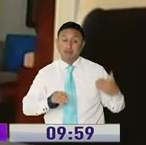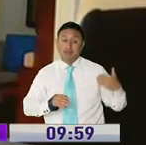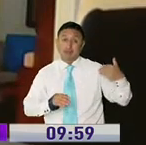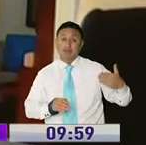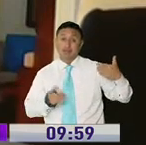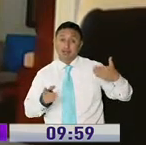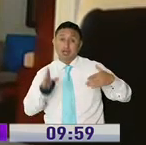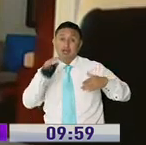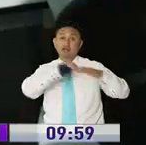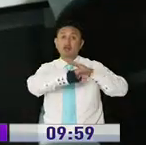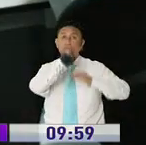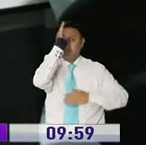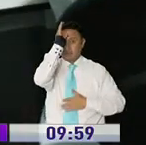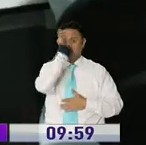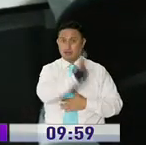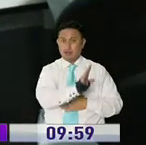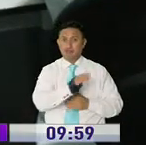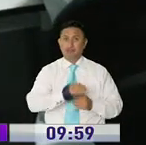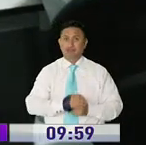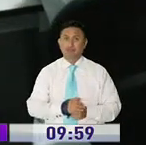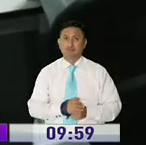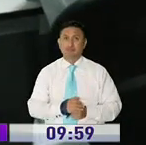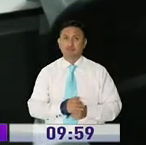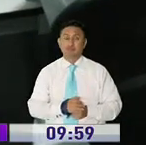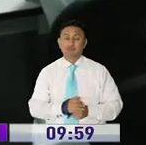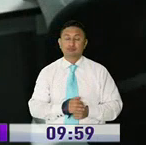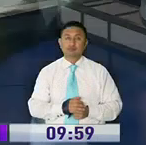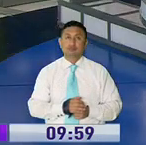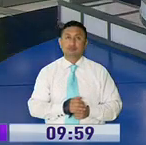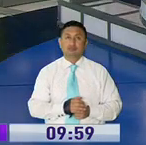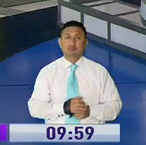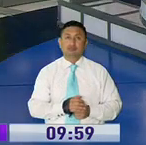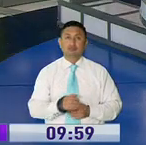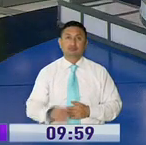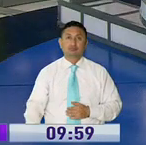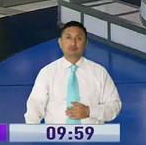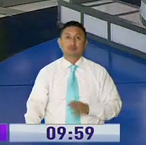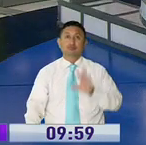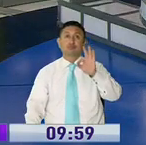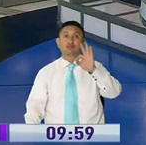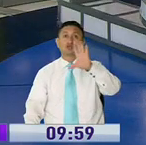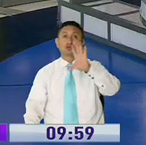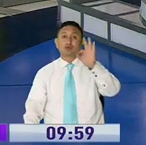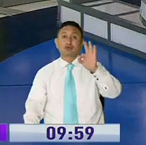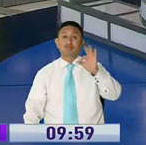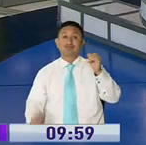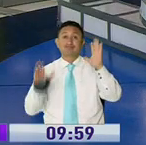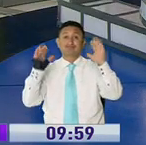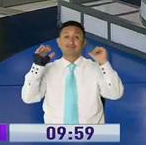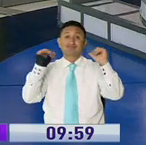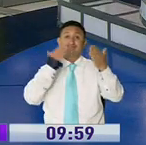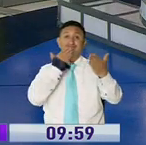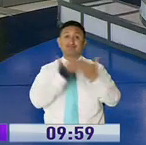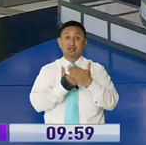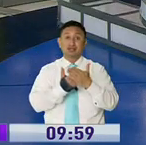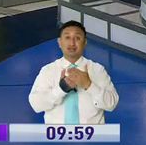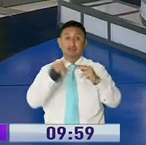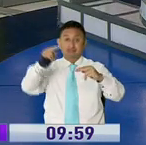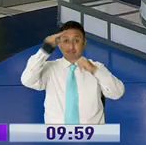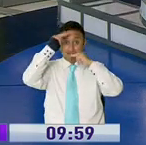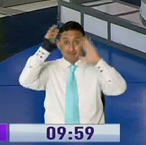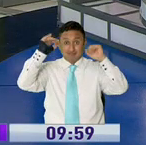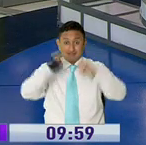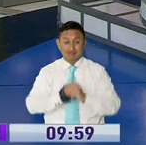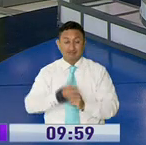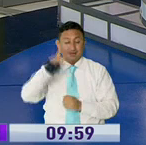un medio hospitalario. Informó Adriana Peralta. 9:59, es hora de agradecerles. Se acaba este noticiero, pero recuerde